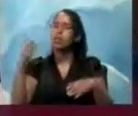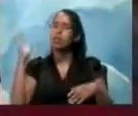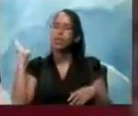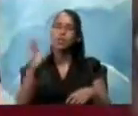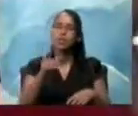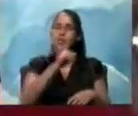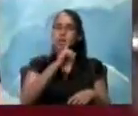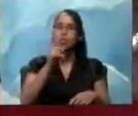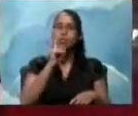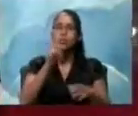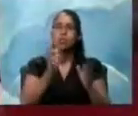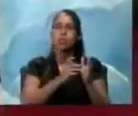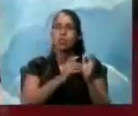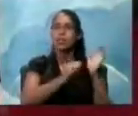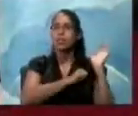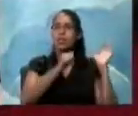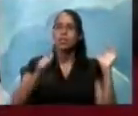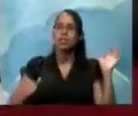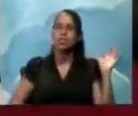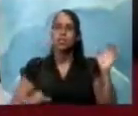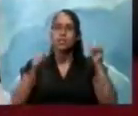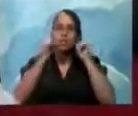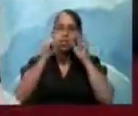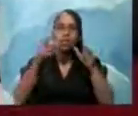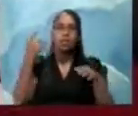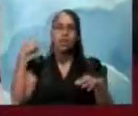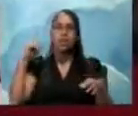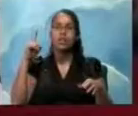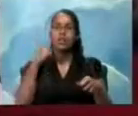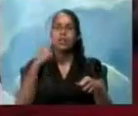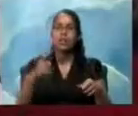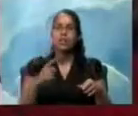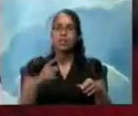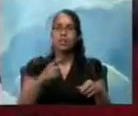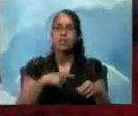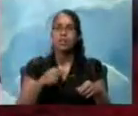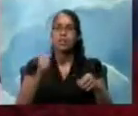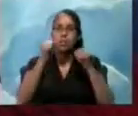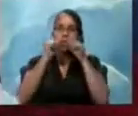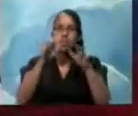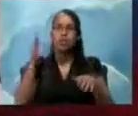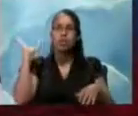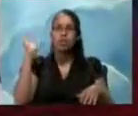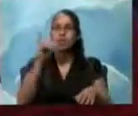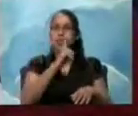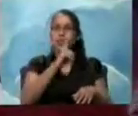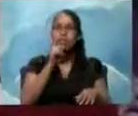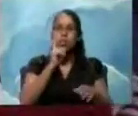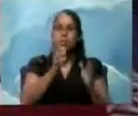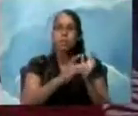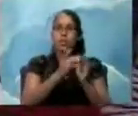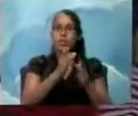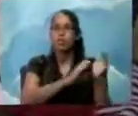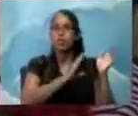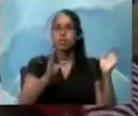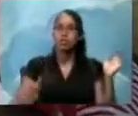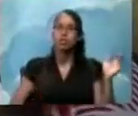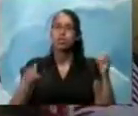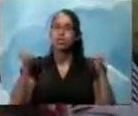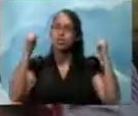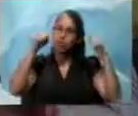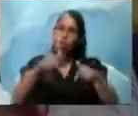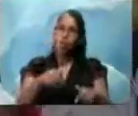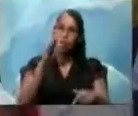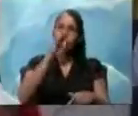en el nombre del Señor. Ayer le dijiste bendito el que viene en el nombre del Señor. Y hoy lo